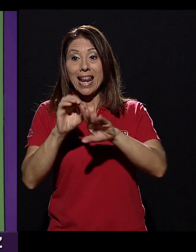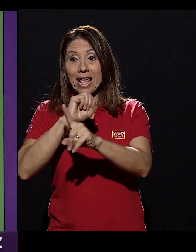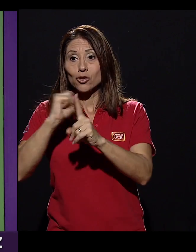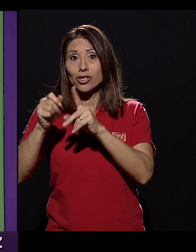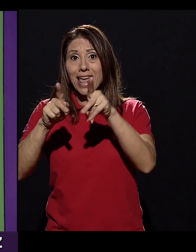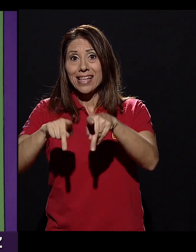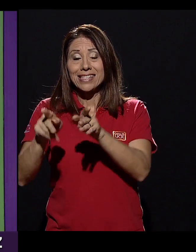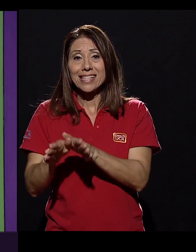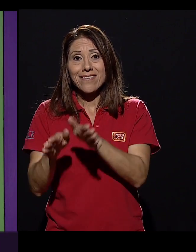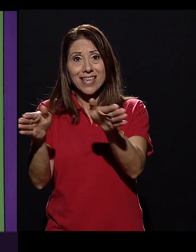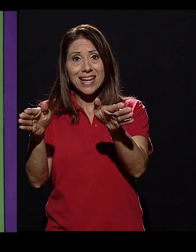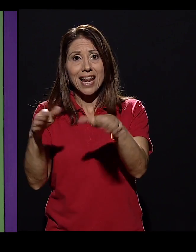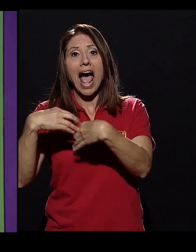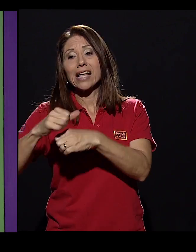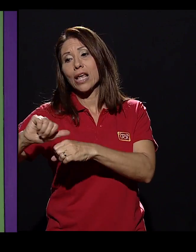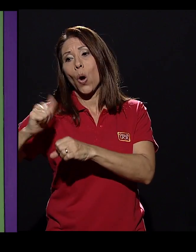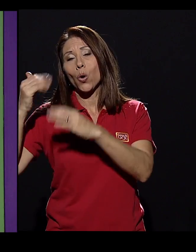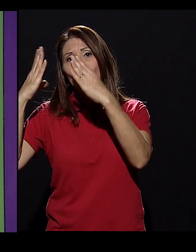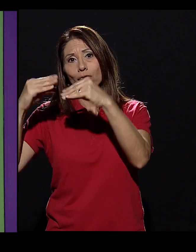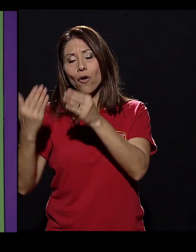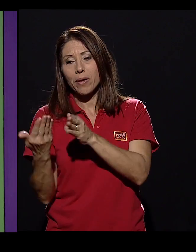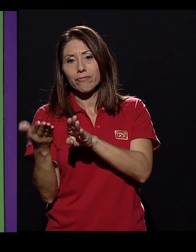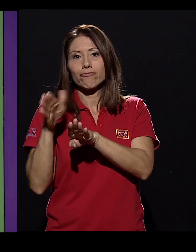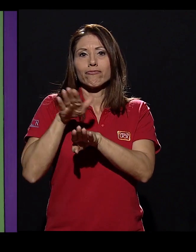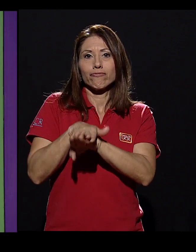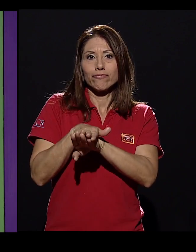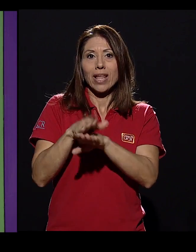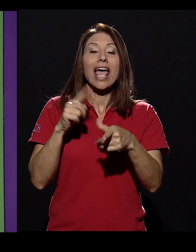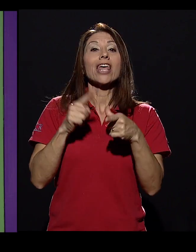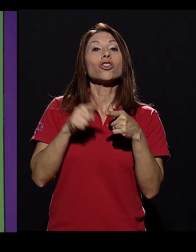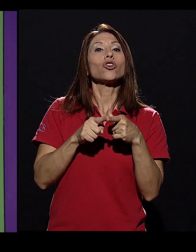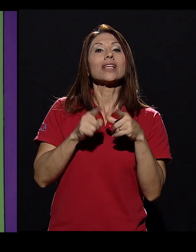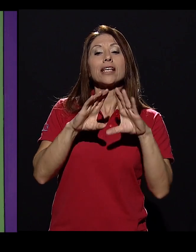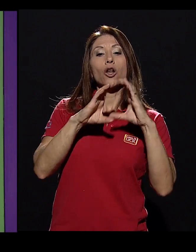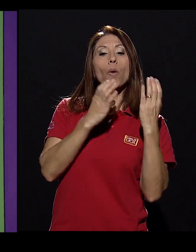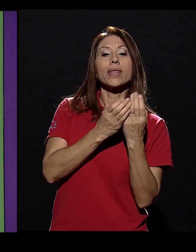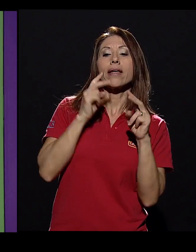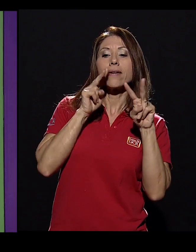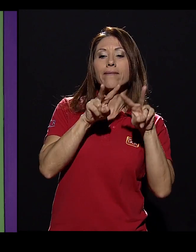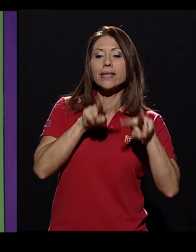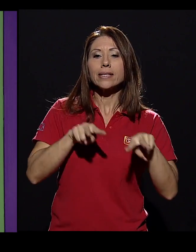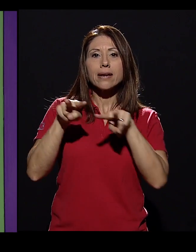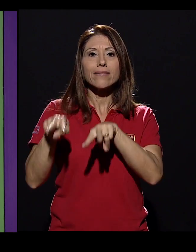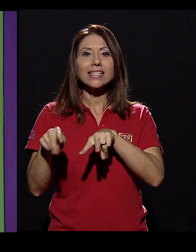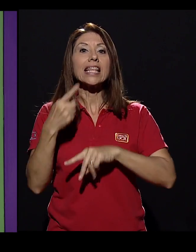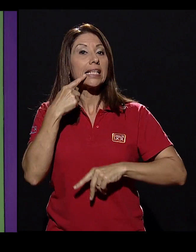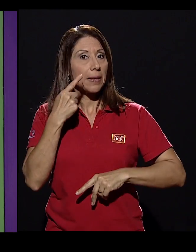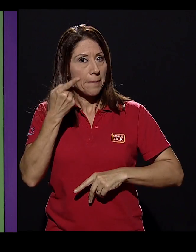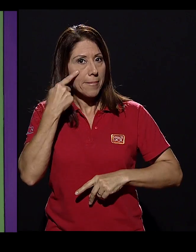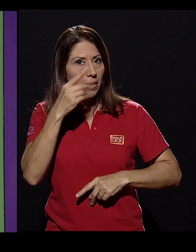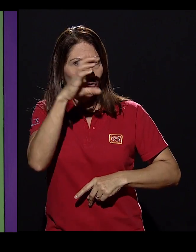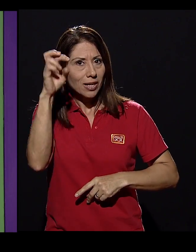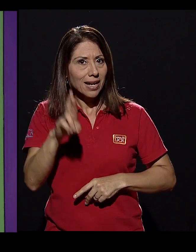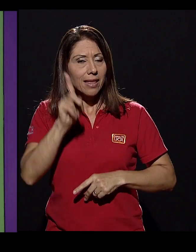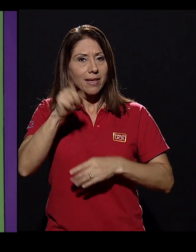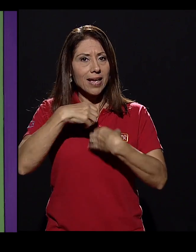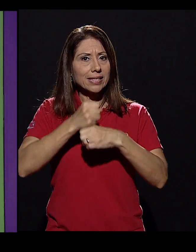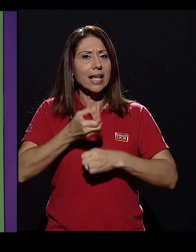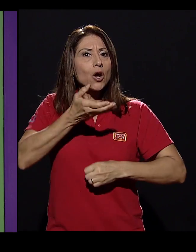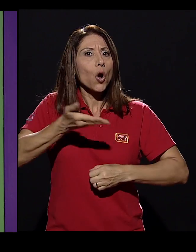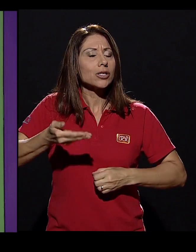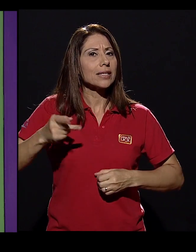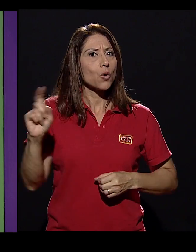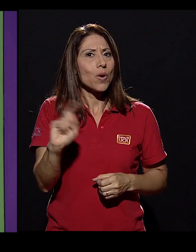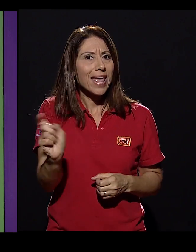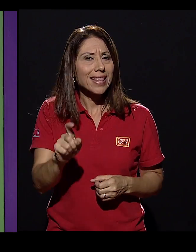el 2013 para usar Costa Rica como ejemplo, ¿verdad? Y el comité entonces le dice, mire, Costa Rica, hay que hacer cosas urgentes. Usted tiene que ratificar la ley